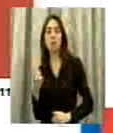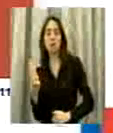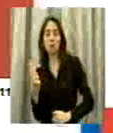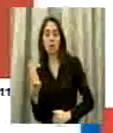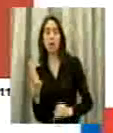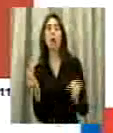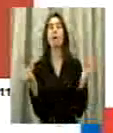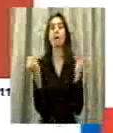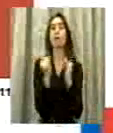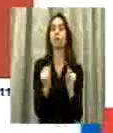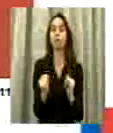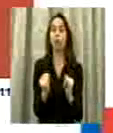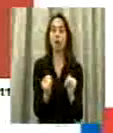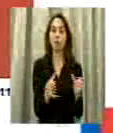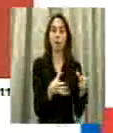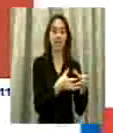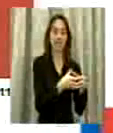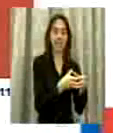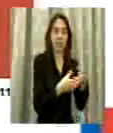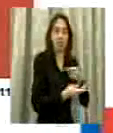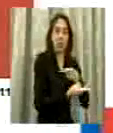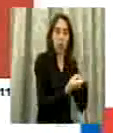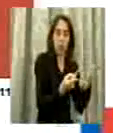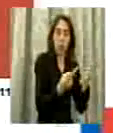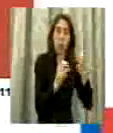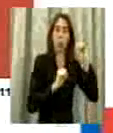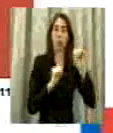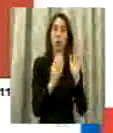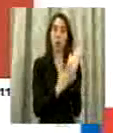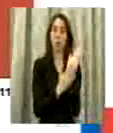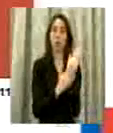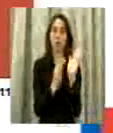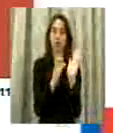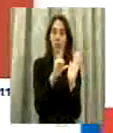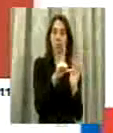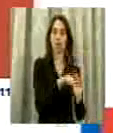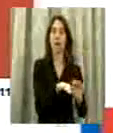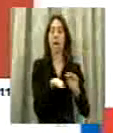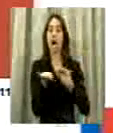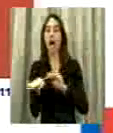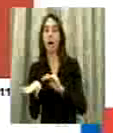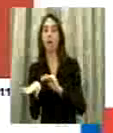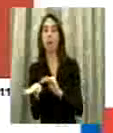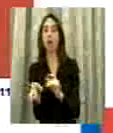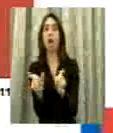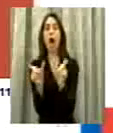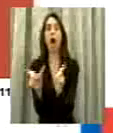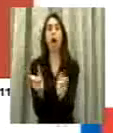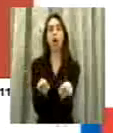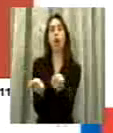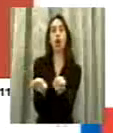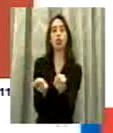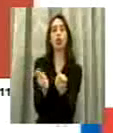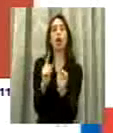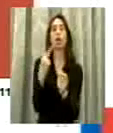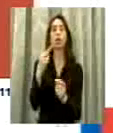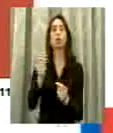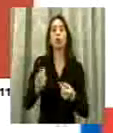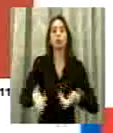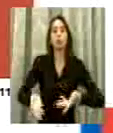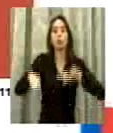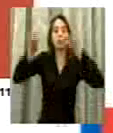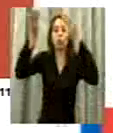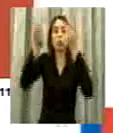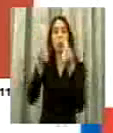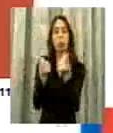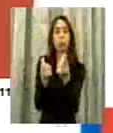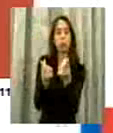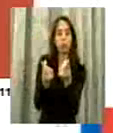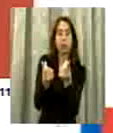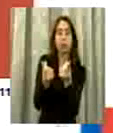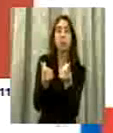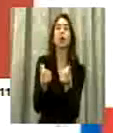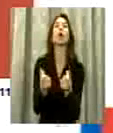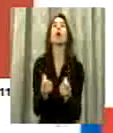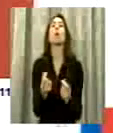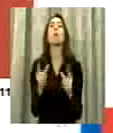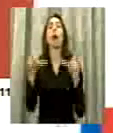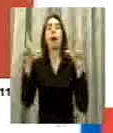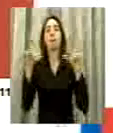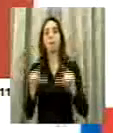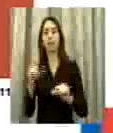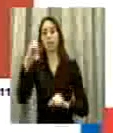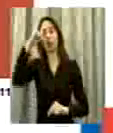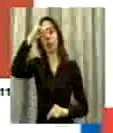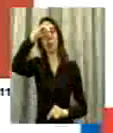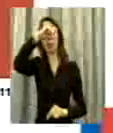el sector público, a través de la política fiscal, de apoyar el control de la inflación, de generar un espacio para hacerle la tarea